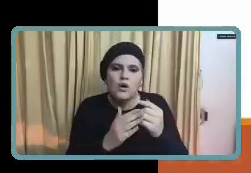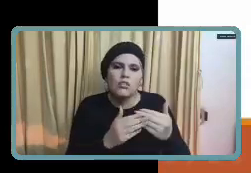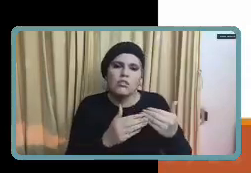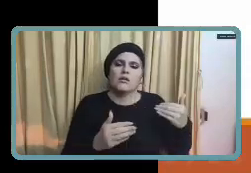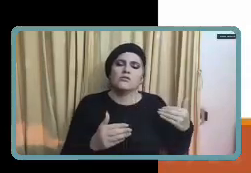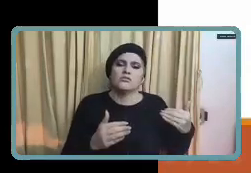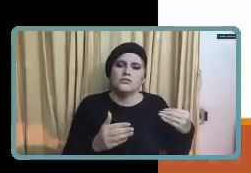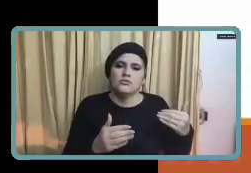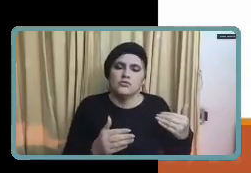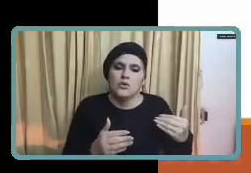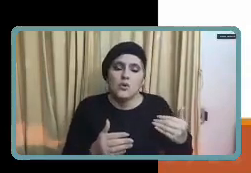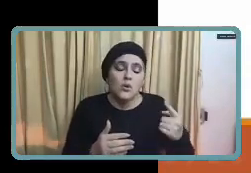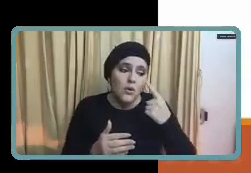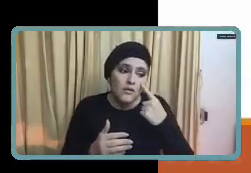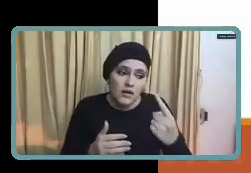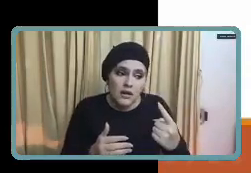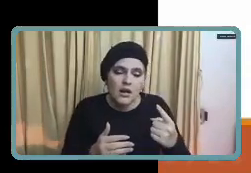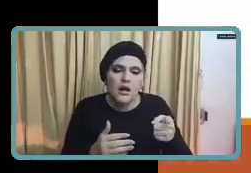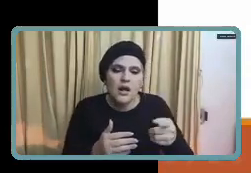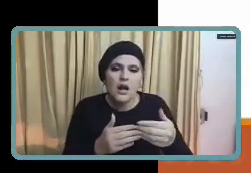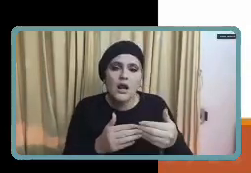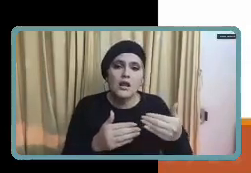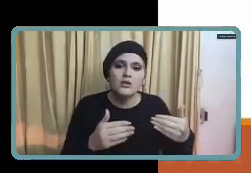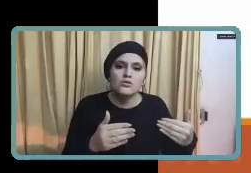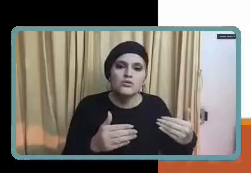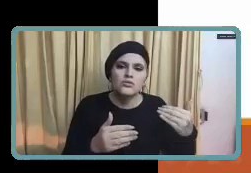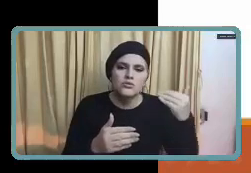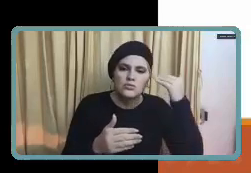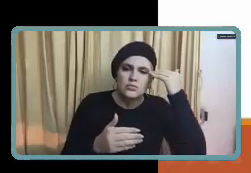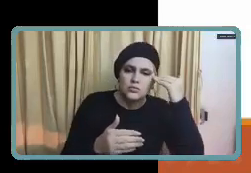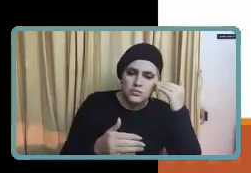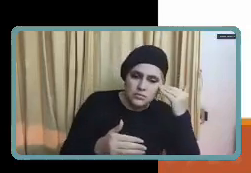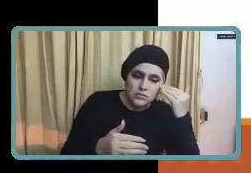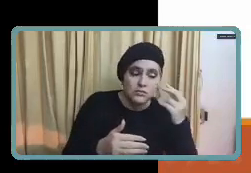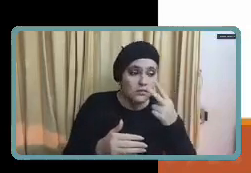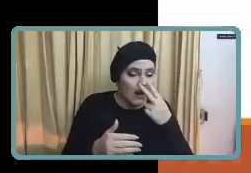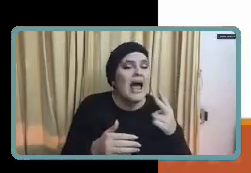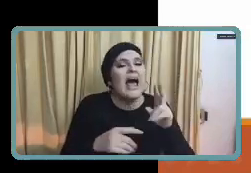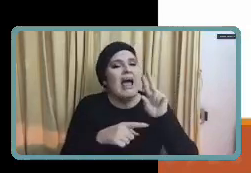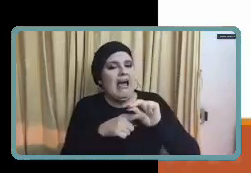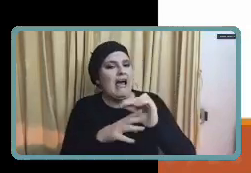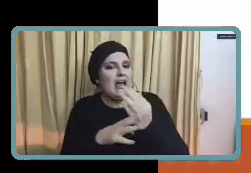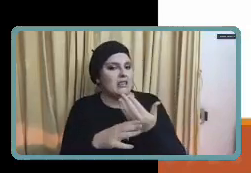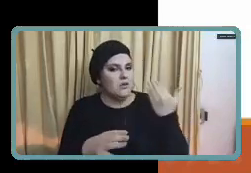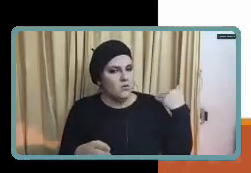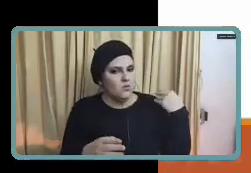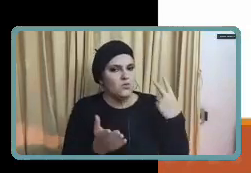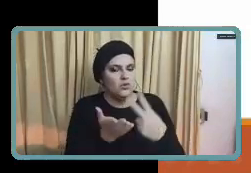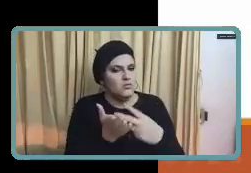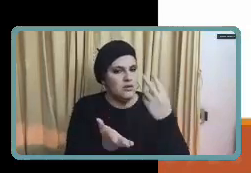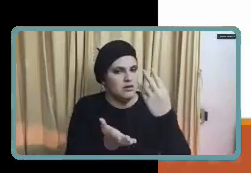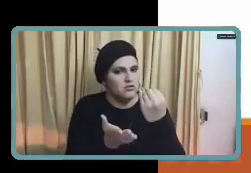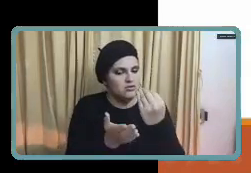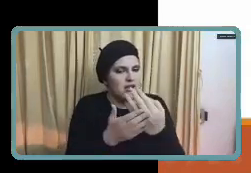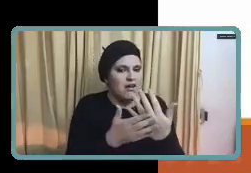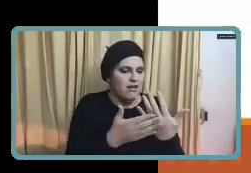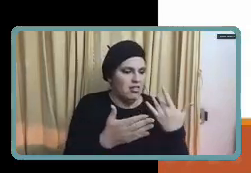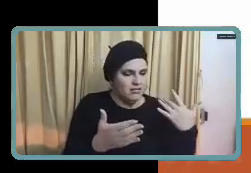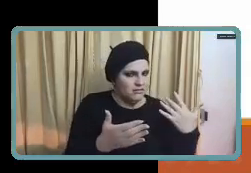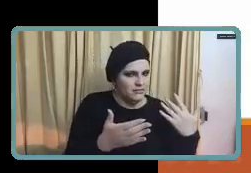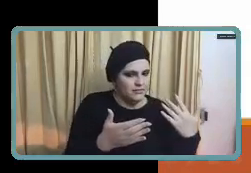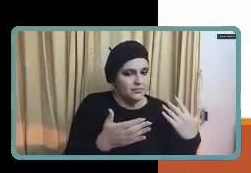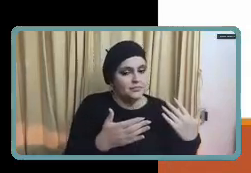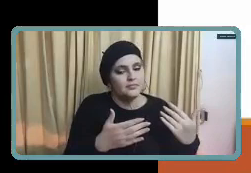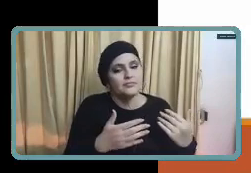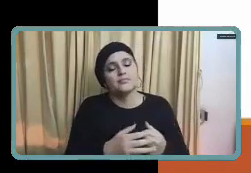de las capacidades intelectuales. Eso era antiguamente, entonces antes del 2014, la definición de Asperger. Y